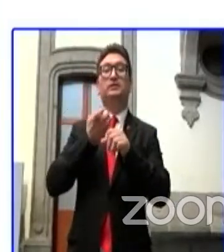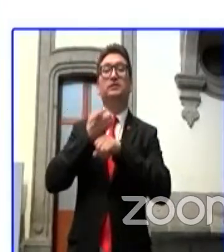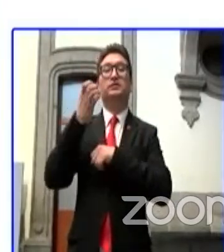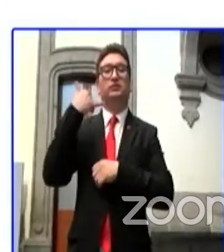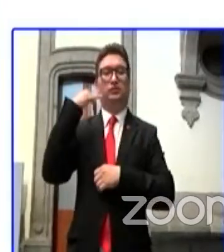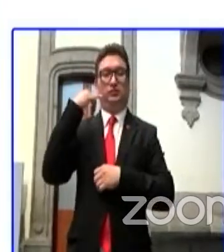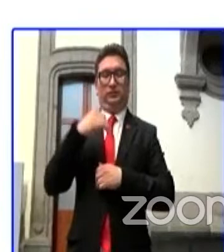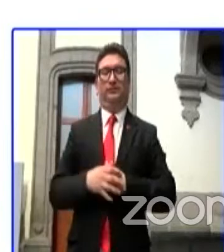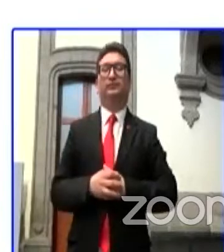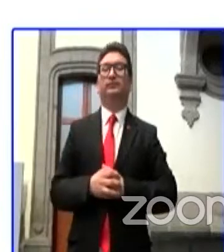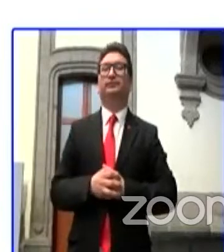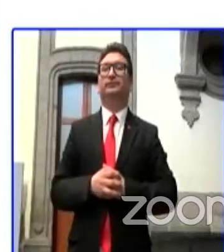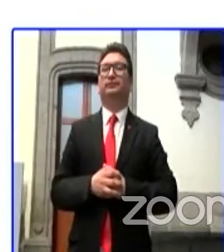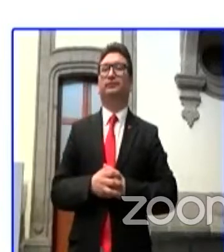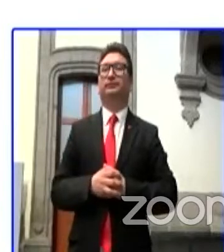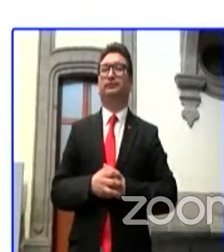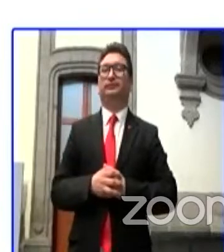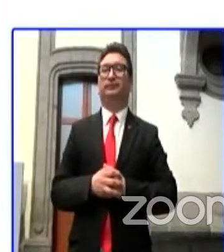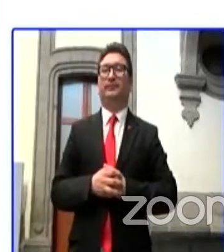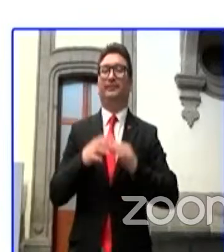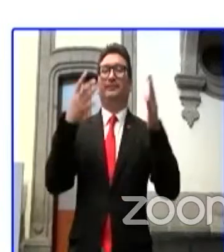Yucatán.